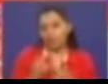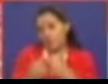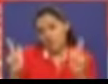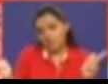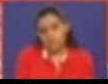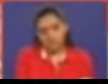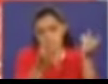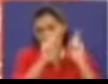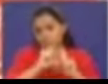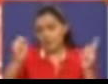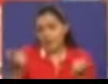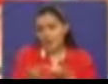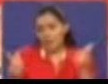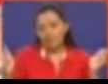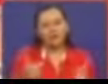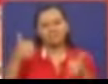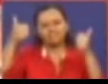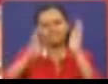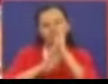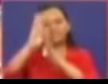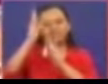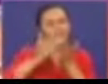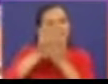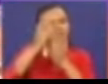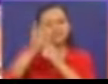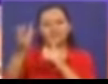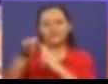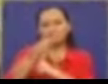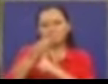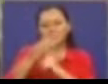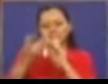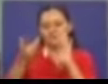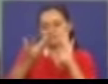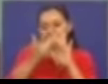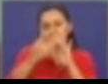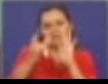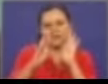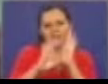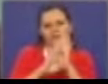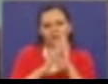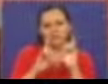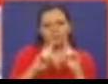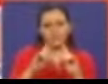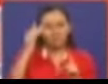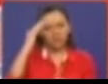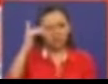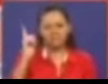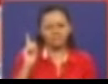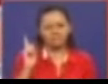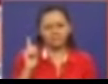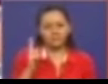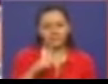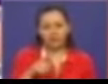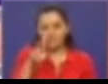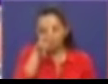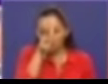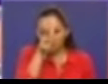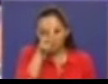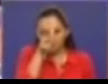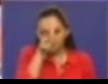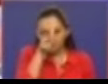software, etcétera, mejoré en tecnología. No tiene nada que ver. Eso es ideología pura. Ahí están enfocando a nuestro